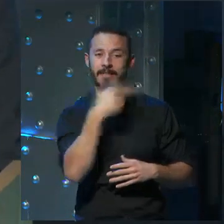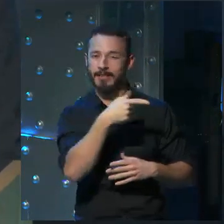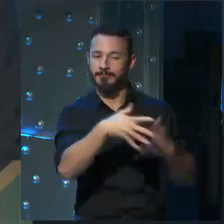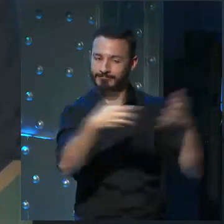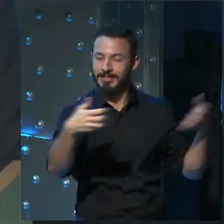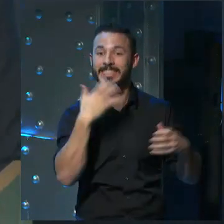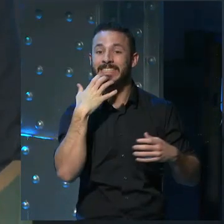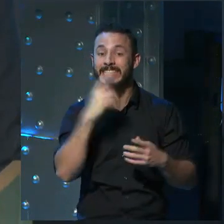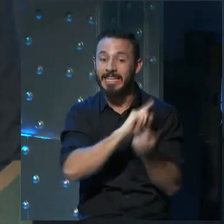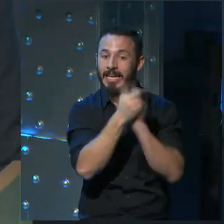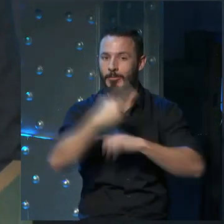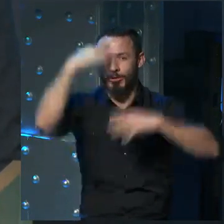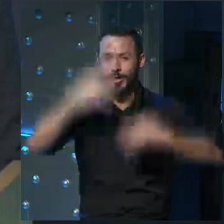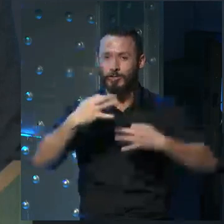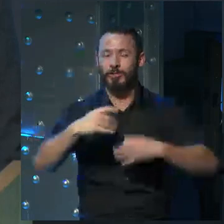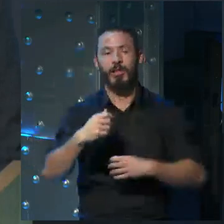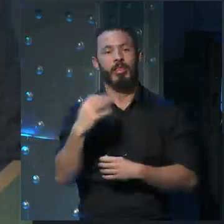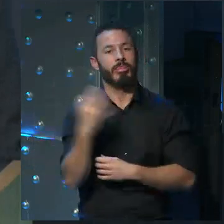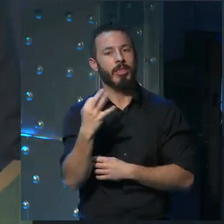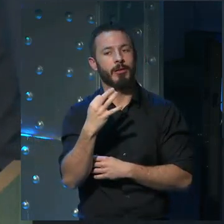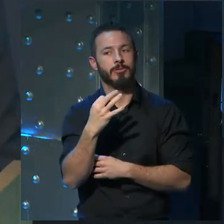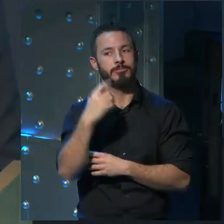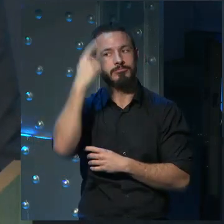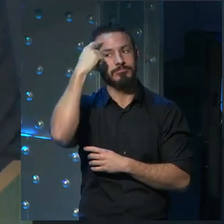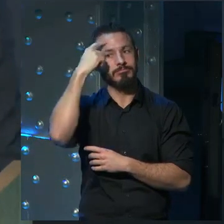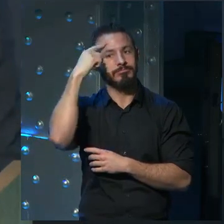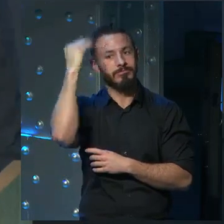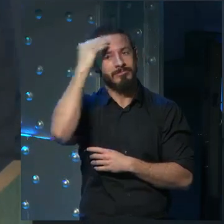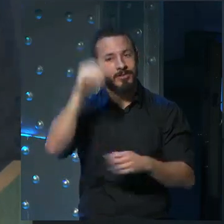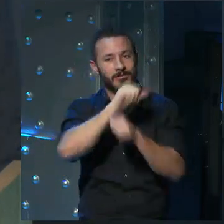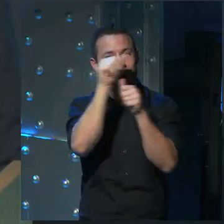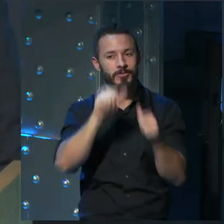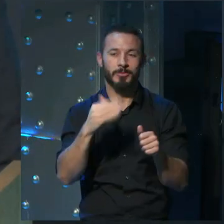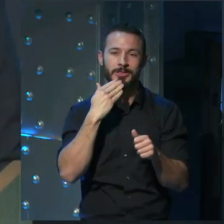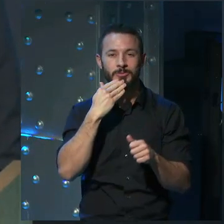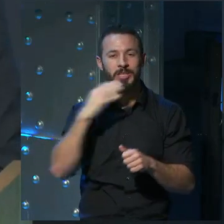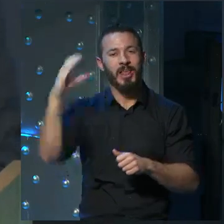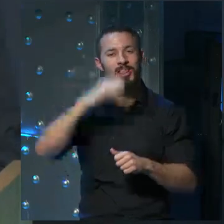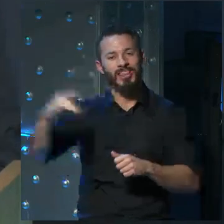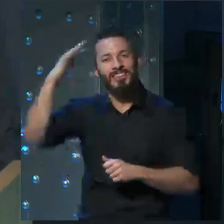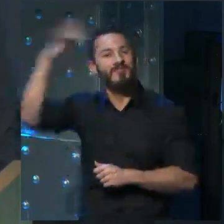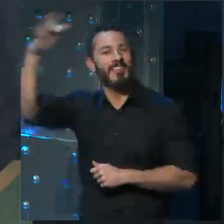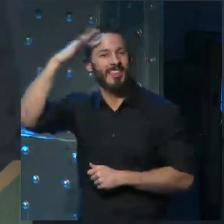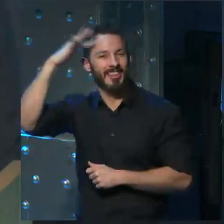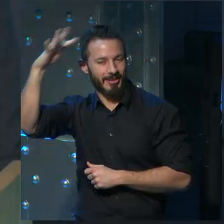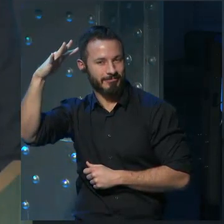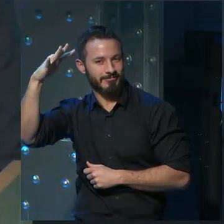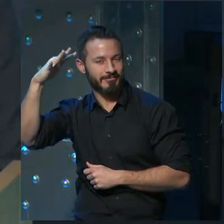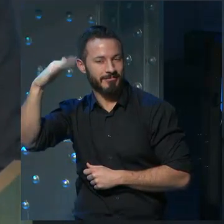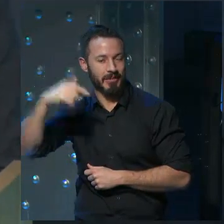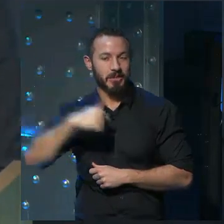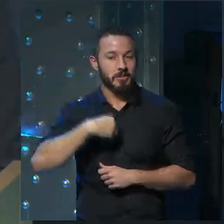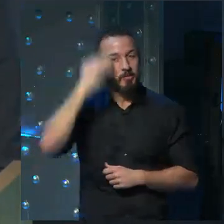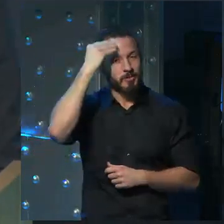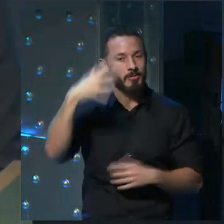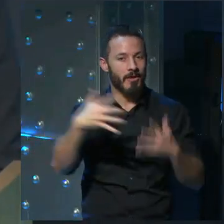debemos adoptar una forma de pensar cercana a la ciencia ficción. Yo creo que es una frase que se nos